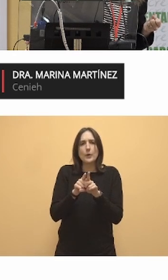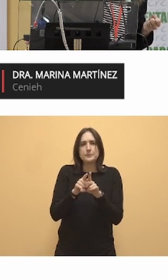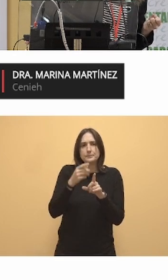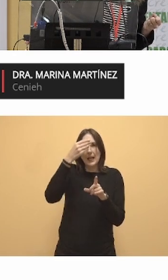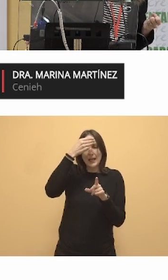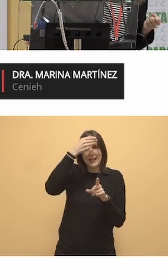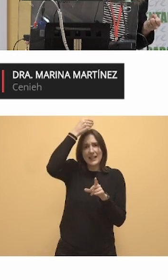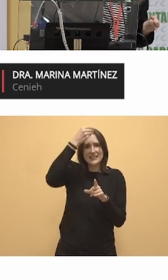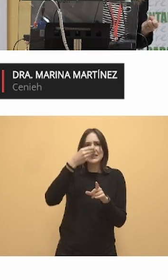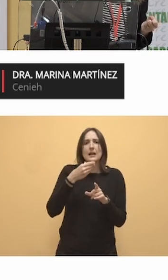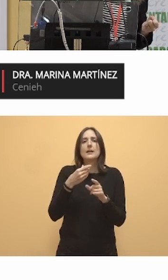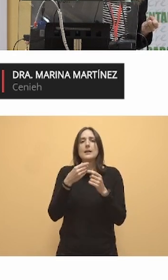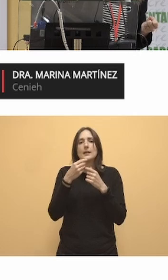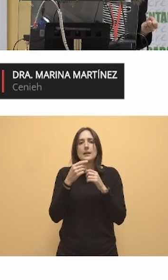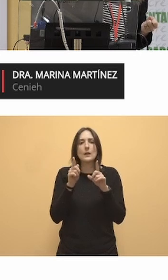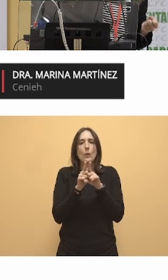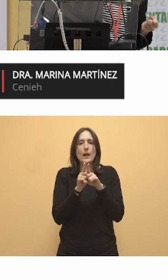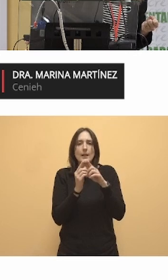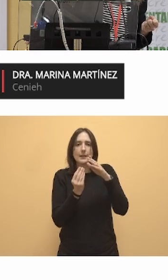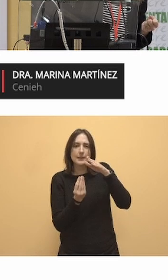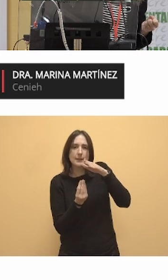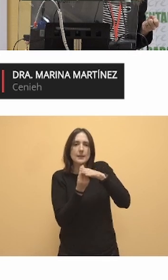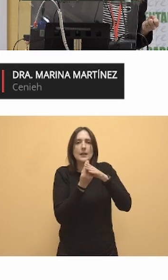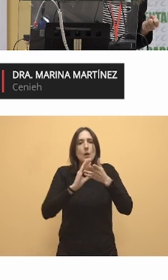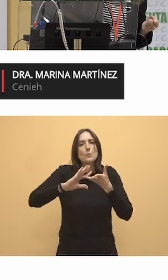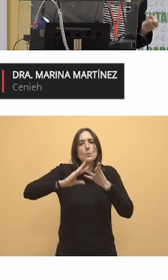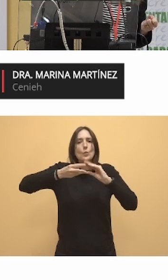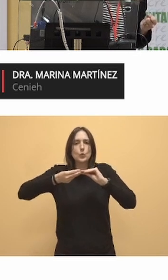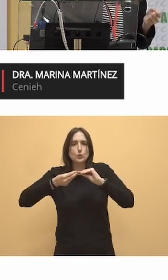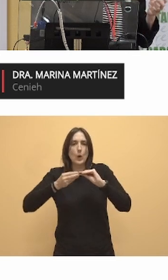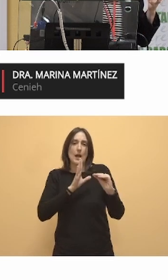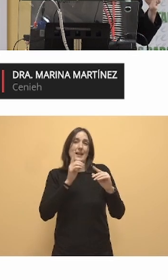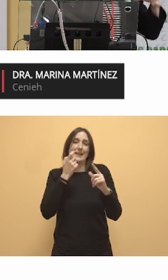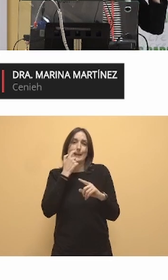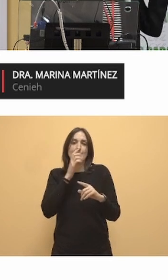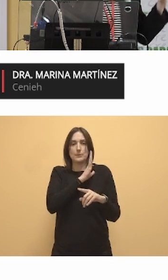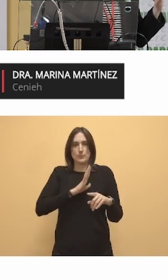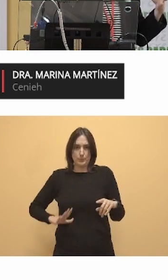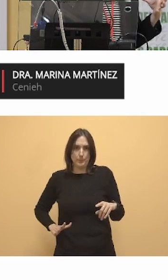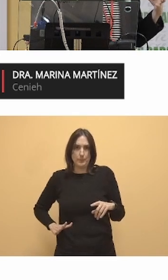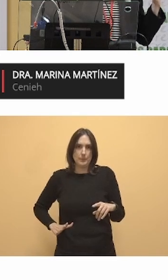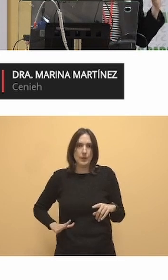muy notable para poder insertar la musculatura de los temporales y los maseteros, una fuerte